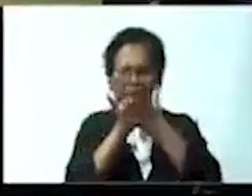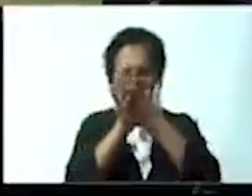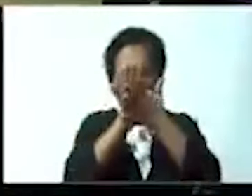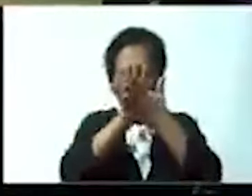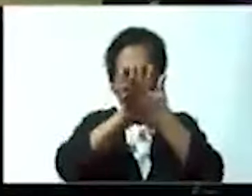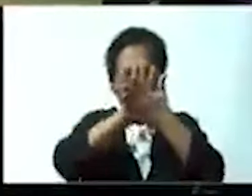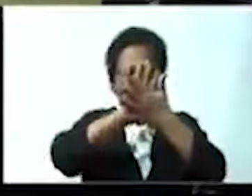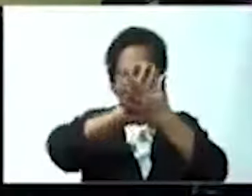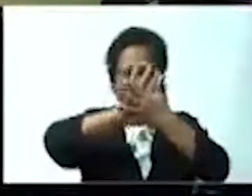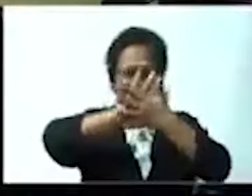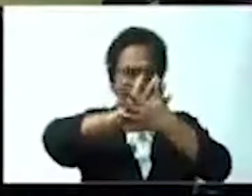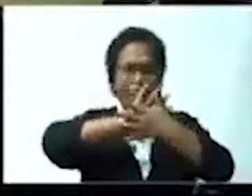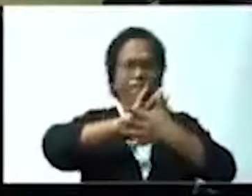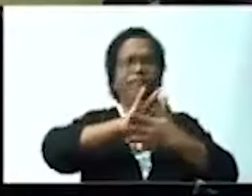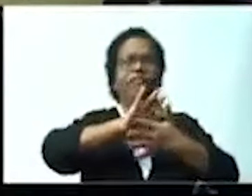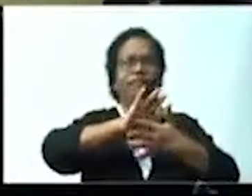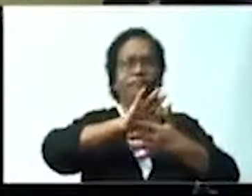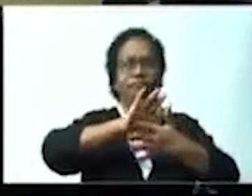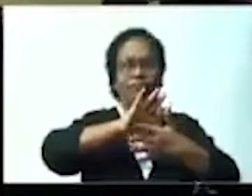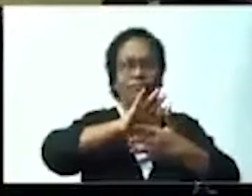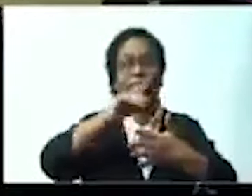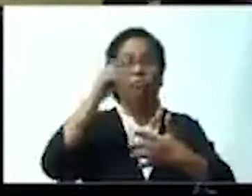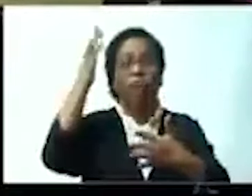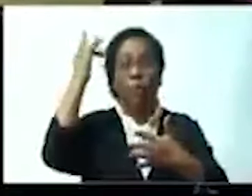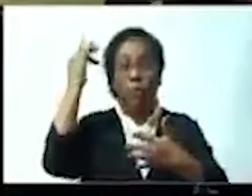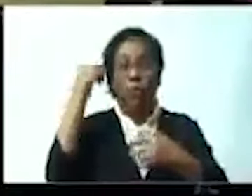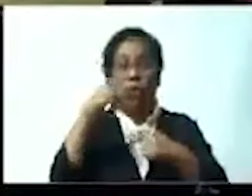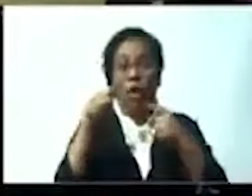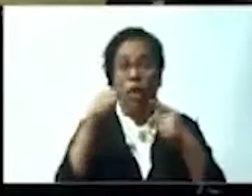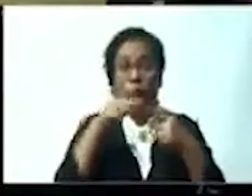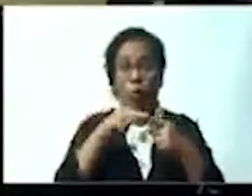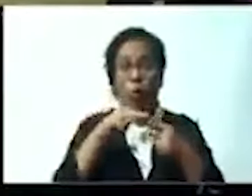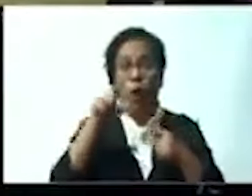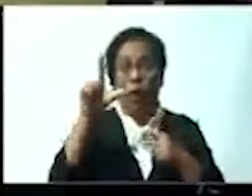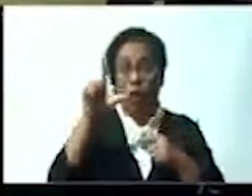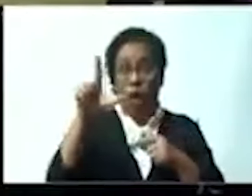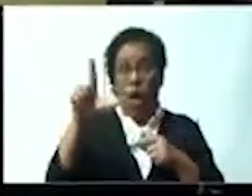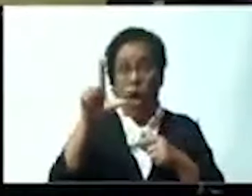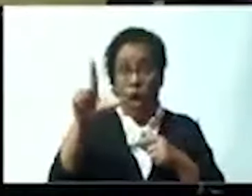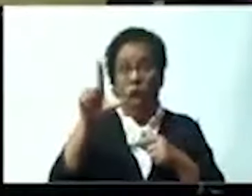e internacional y una comisión de veeduría.